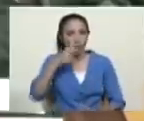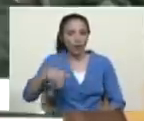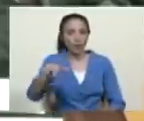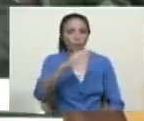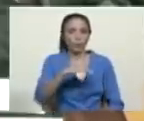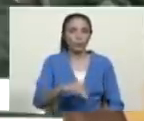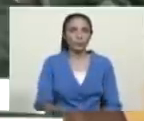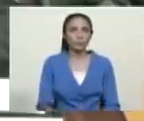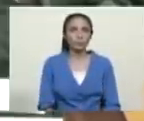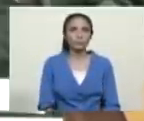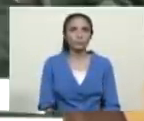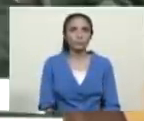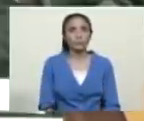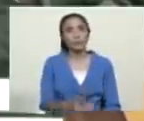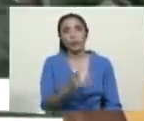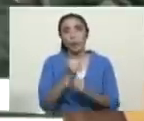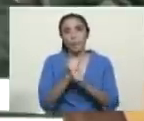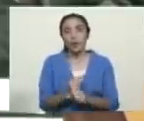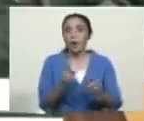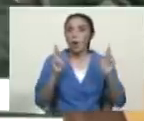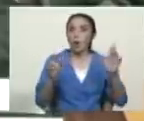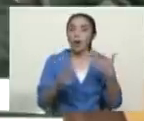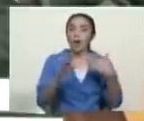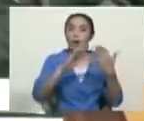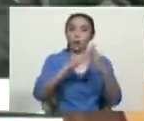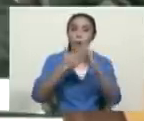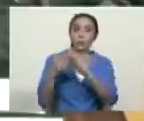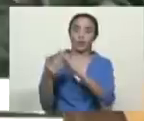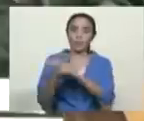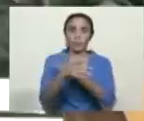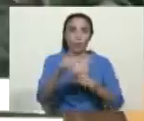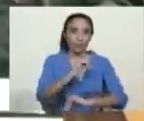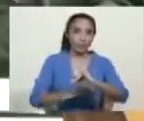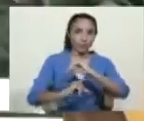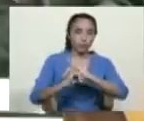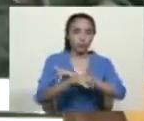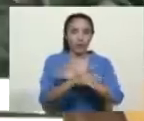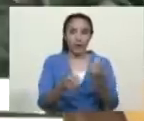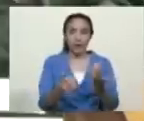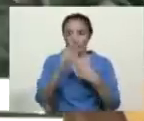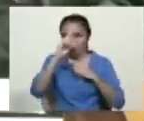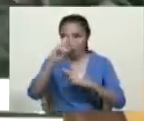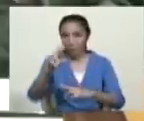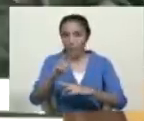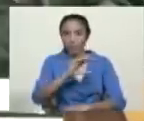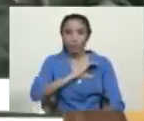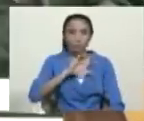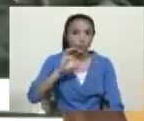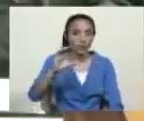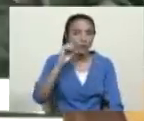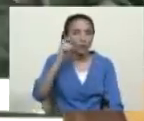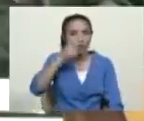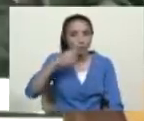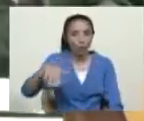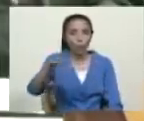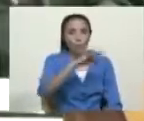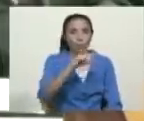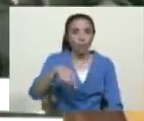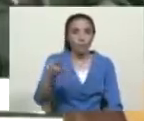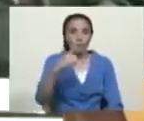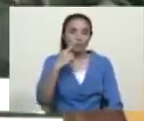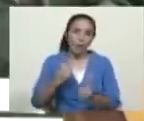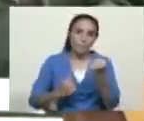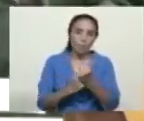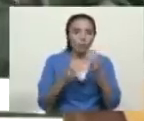población. Esperamos que la comunidad internacional, sobre la premisa del respeto de la soberanía de Venezuela, brinde un